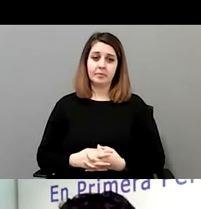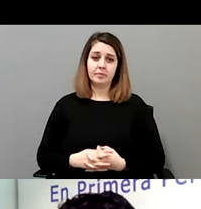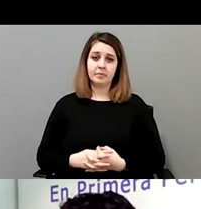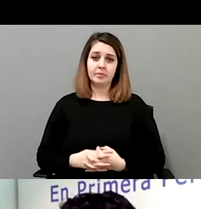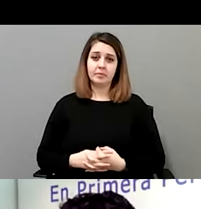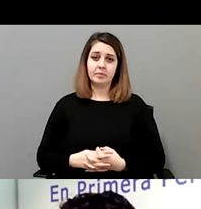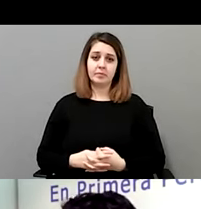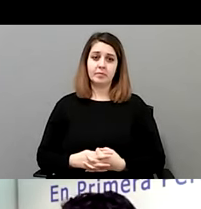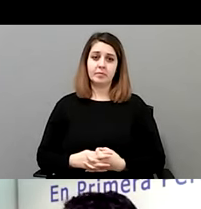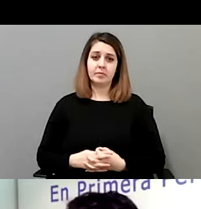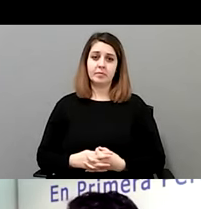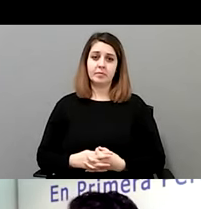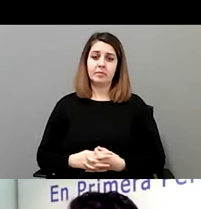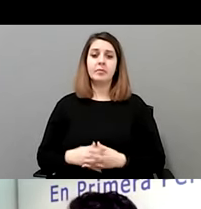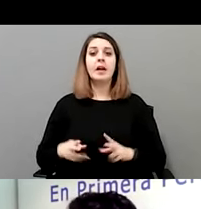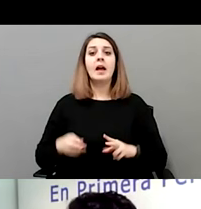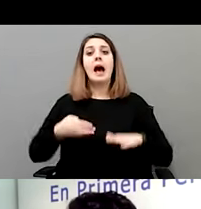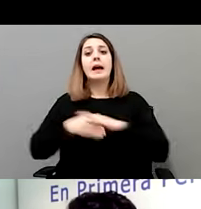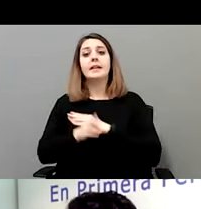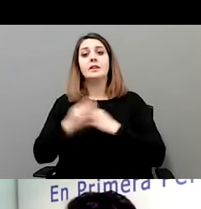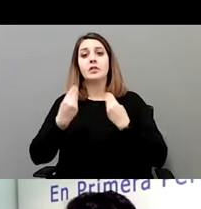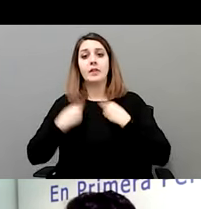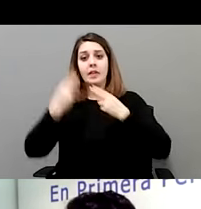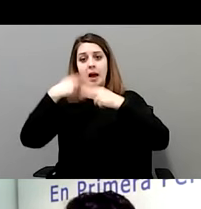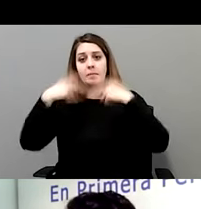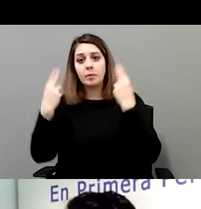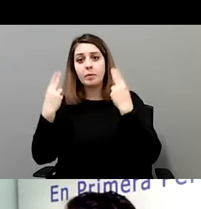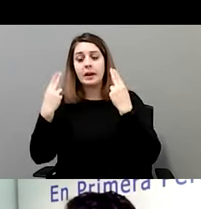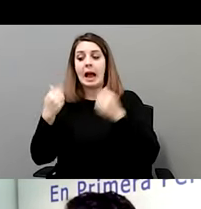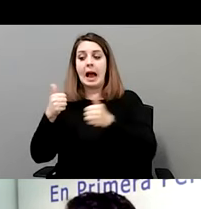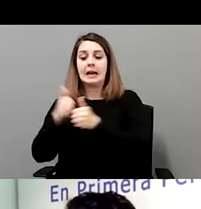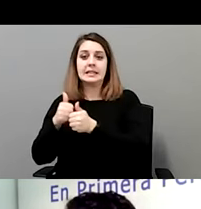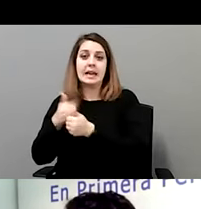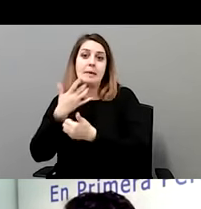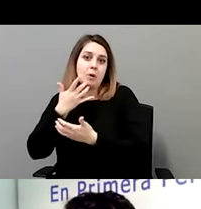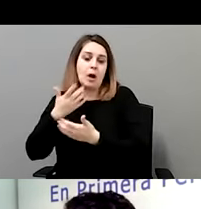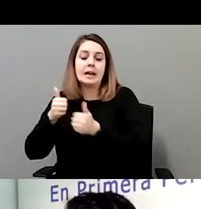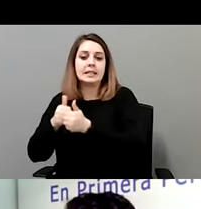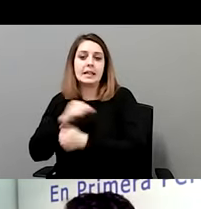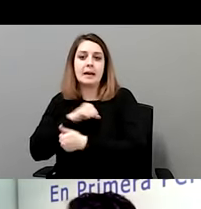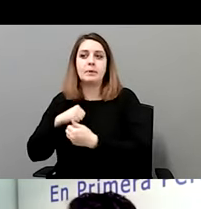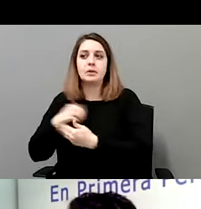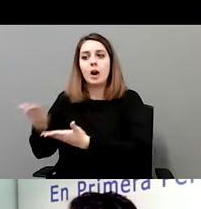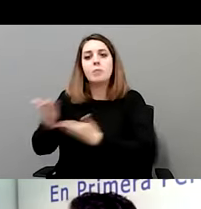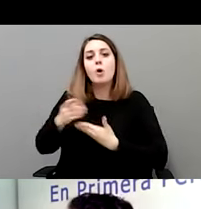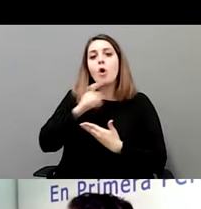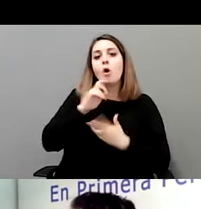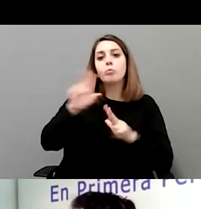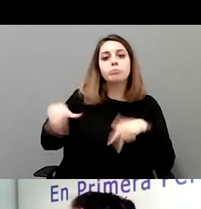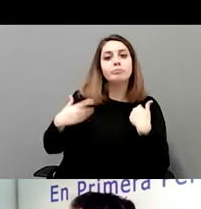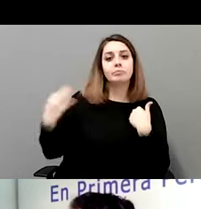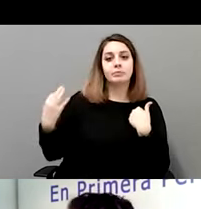Acceder, por ejemplo, a la vía pública de asistencia personal, pues me permite